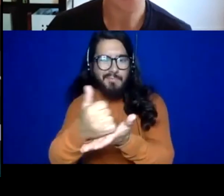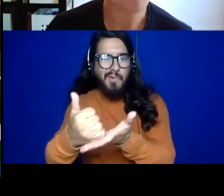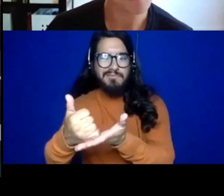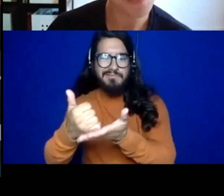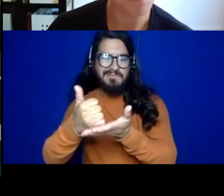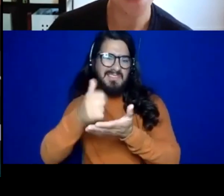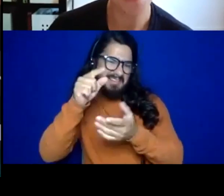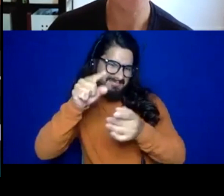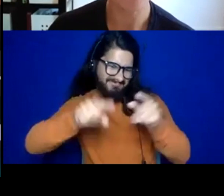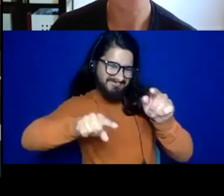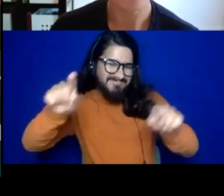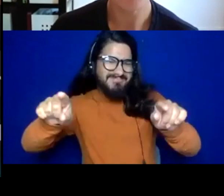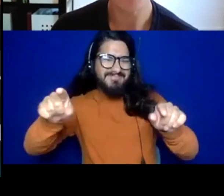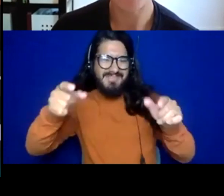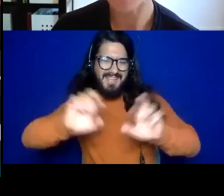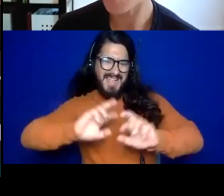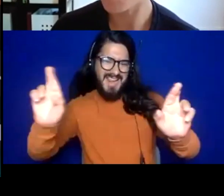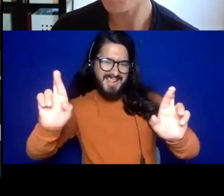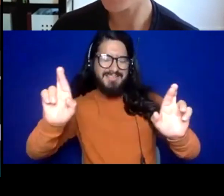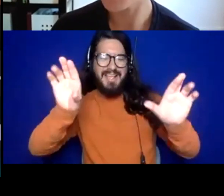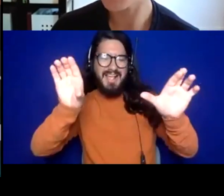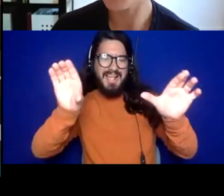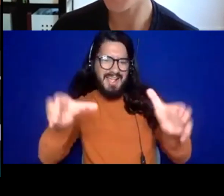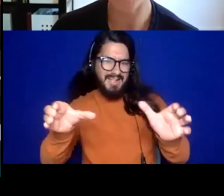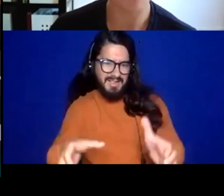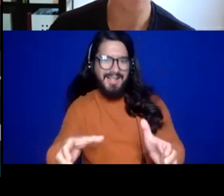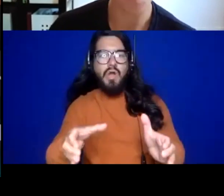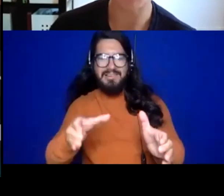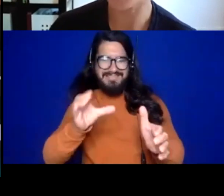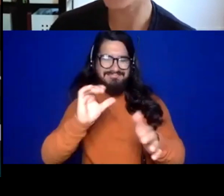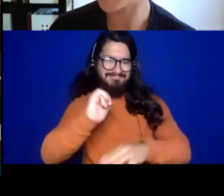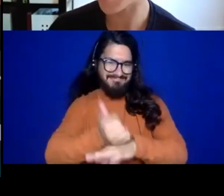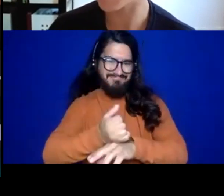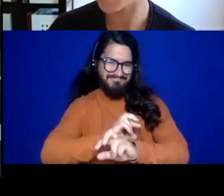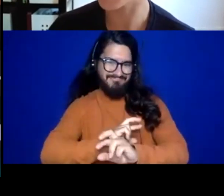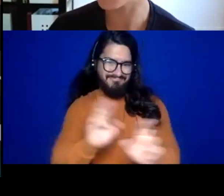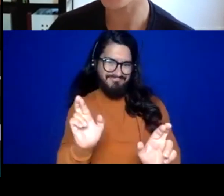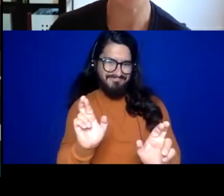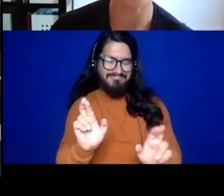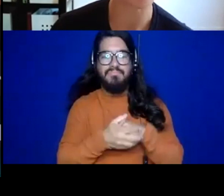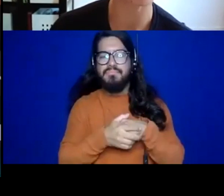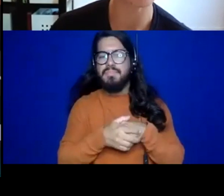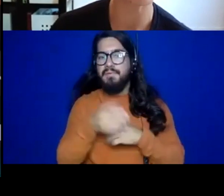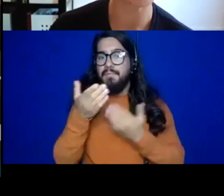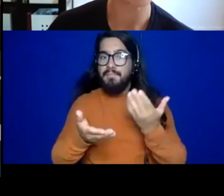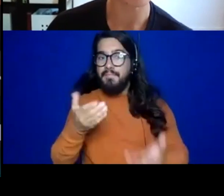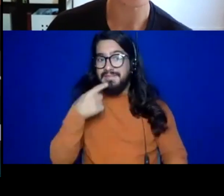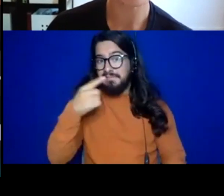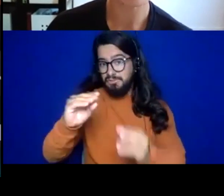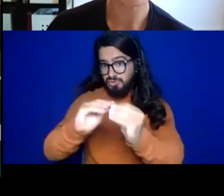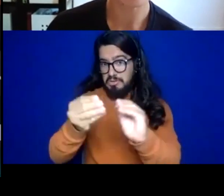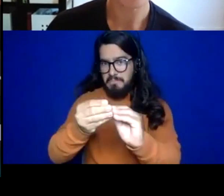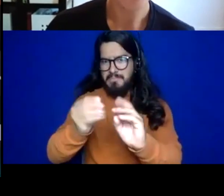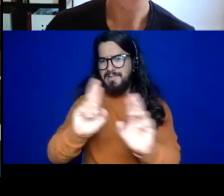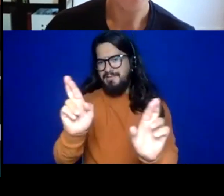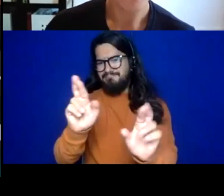ser pasaporte, y tiene diferentes tipos de data ya en el sistema. Entonces, si yo quiero poner mi contraseña, ya